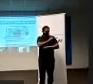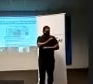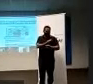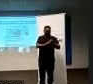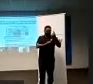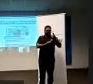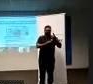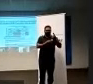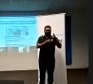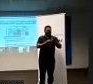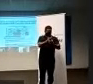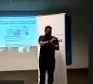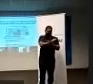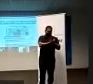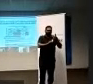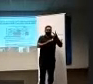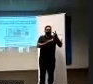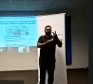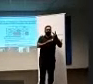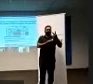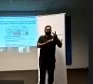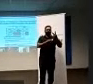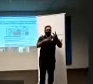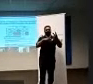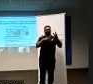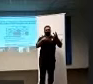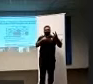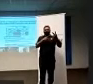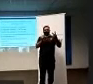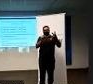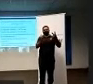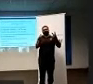frecuencia la miocarditis. Siguiente, por favor.